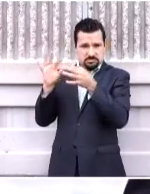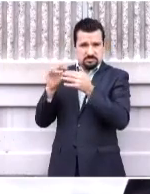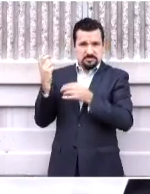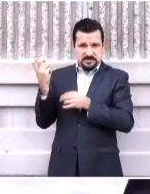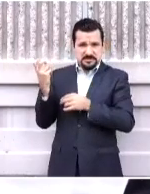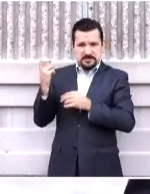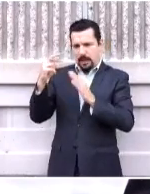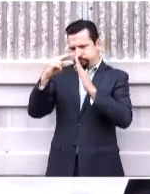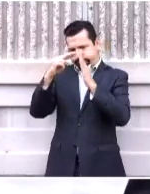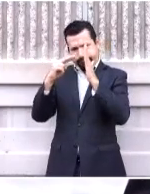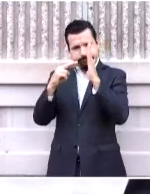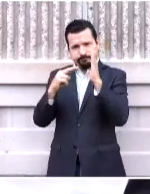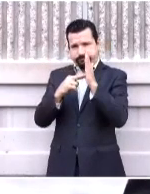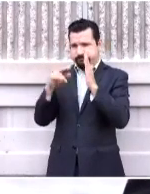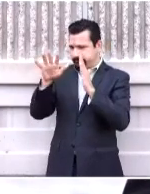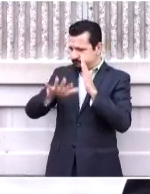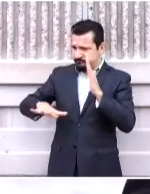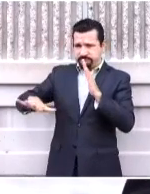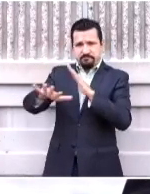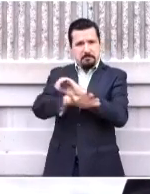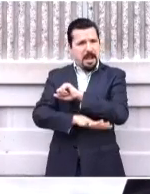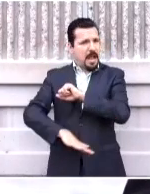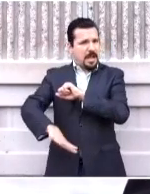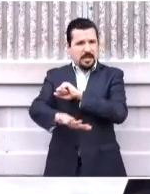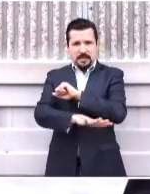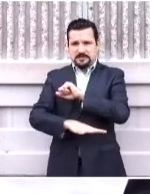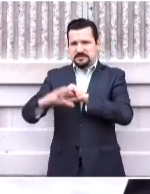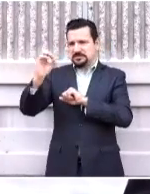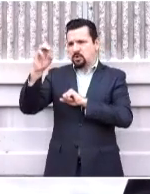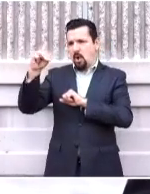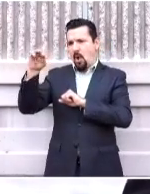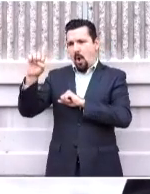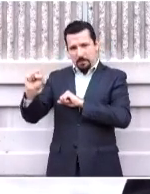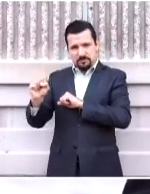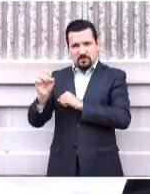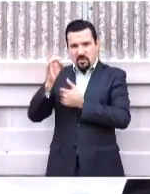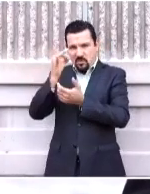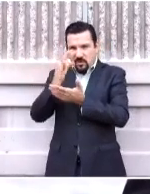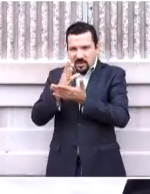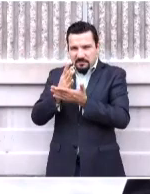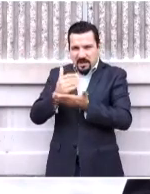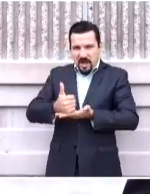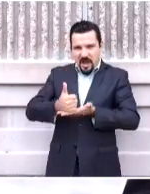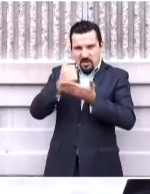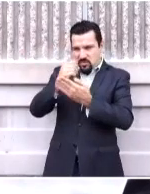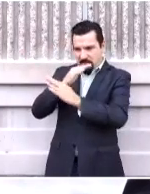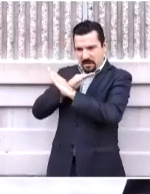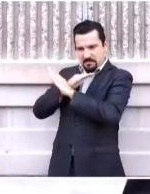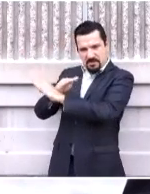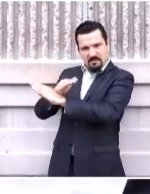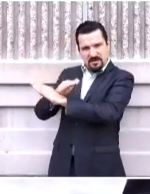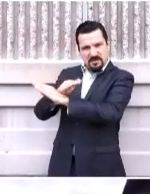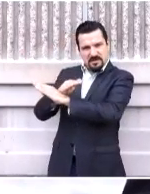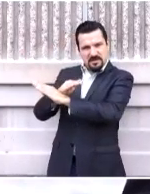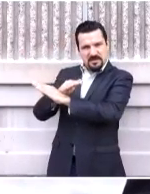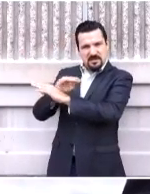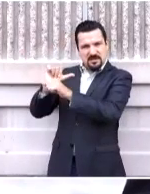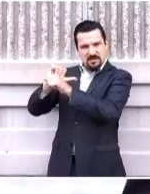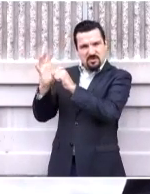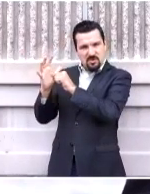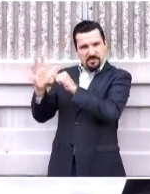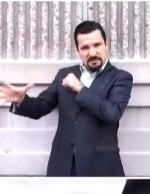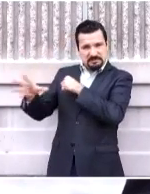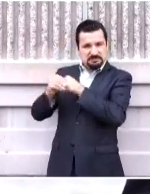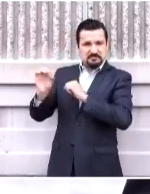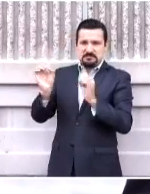medidas básicas, sí, que no solamente van a prevenir algún contagio